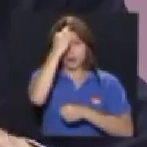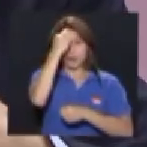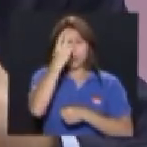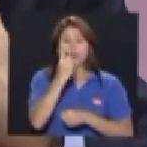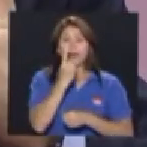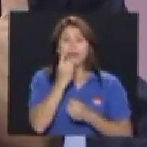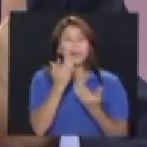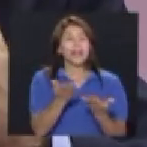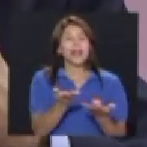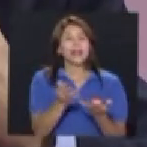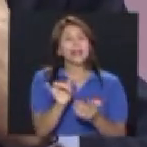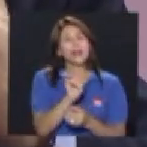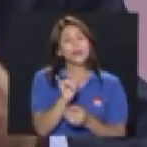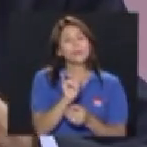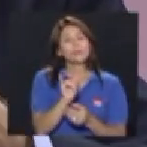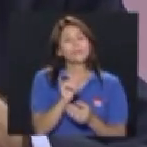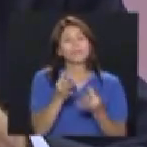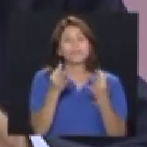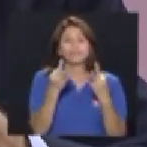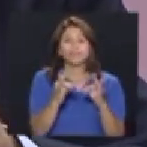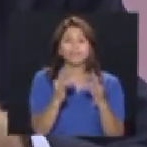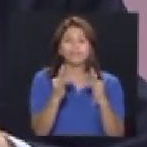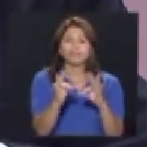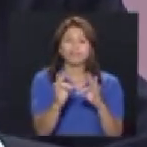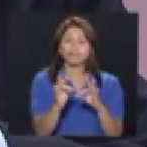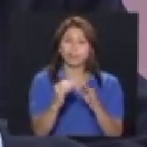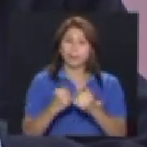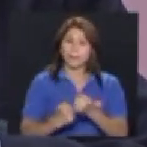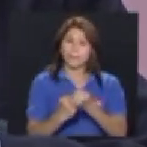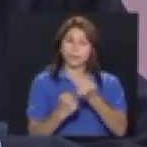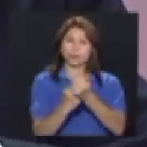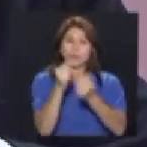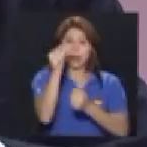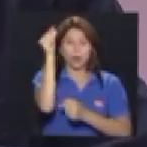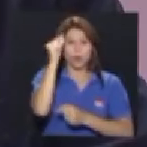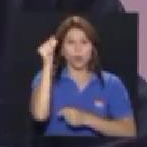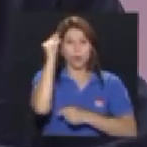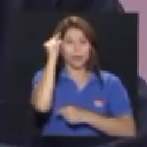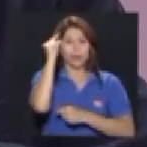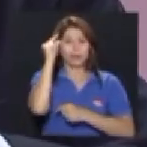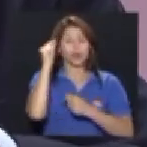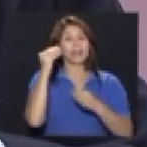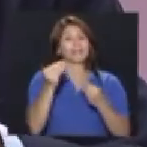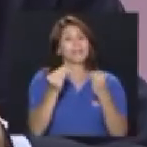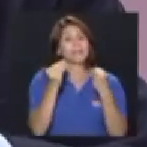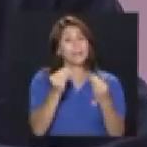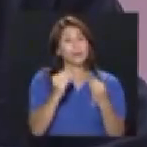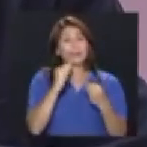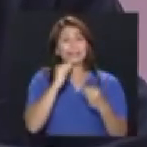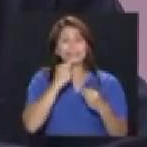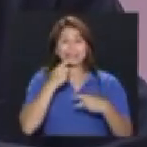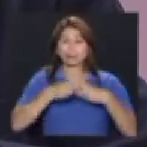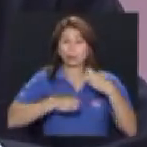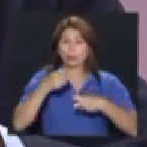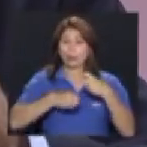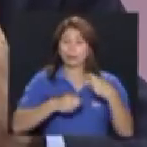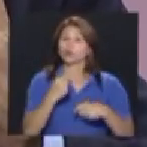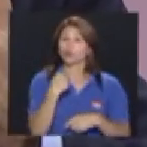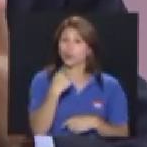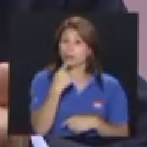era como intentando apoyar a un gobierno que estaba en seriosísimas dificultades, yo diría la crisis más